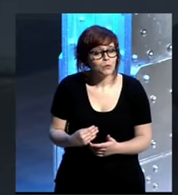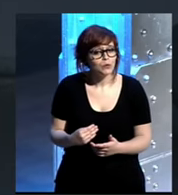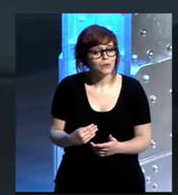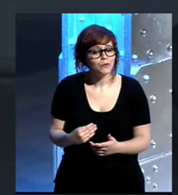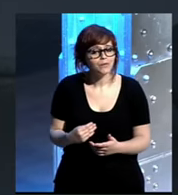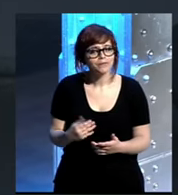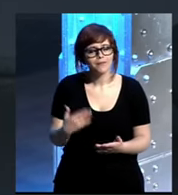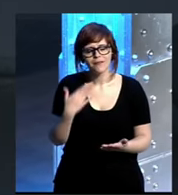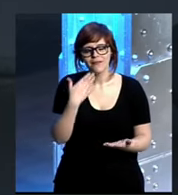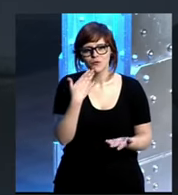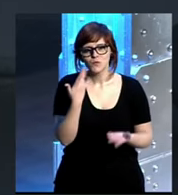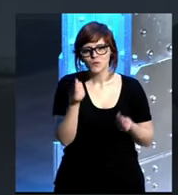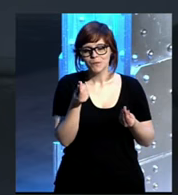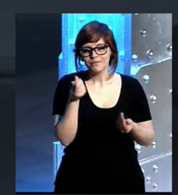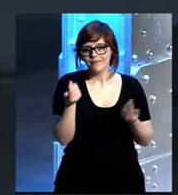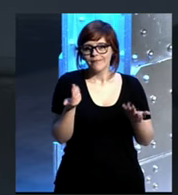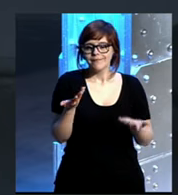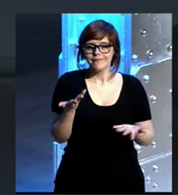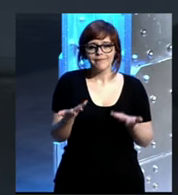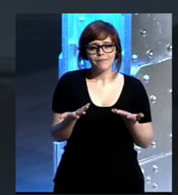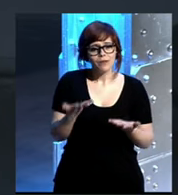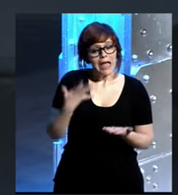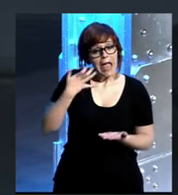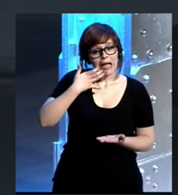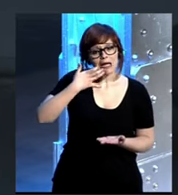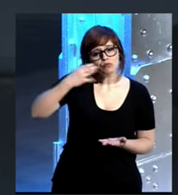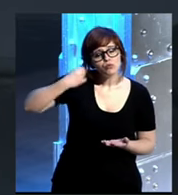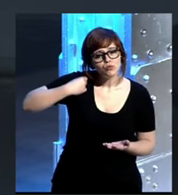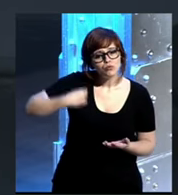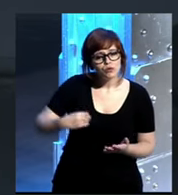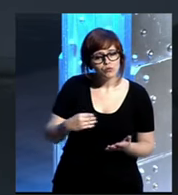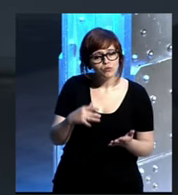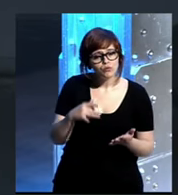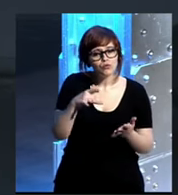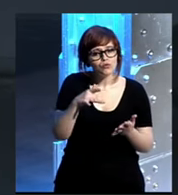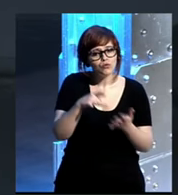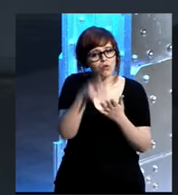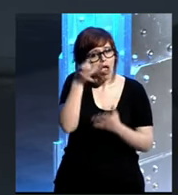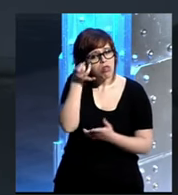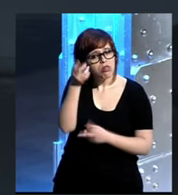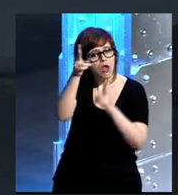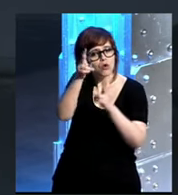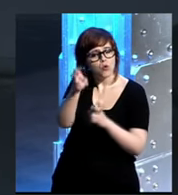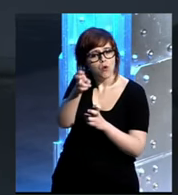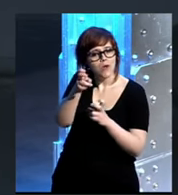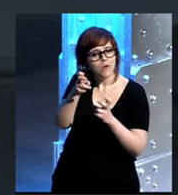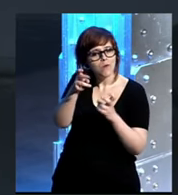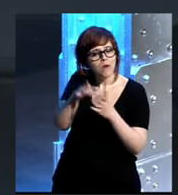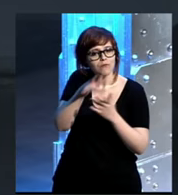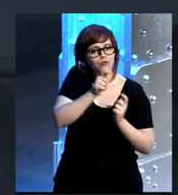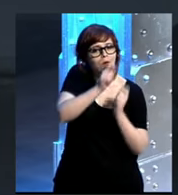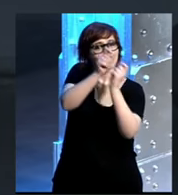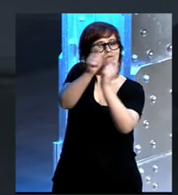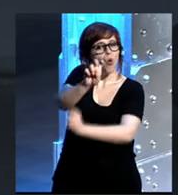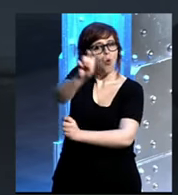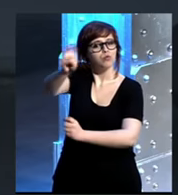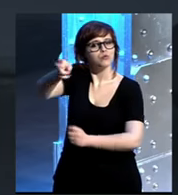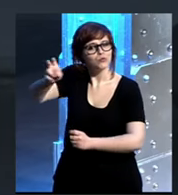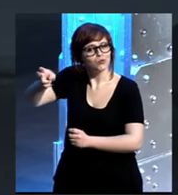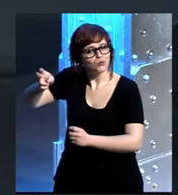¿cómo lo diría yo?, generen ideas en otros. Este libro, lo que vamos a plantear con